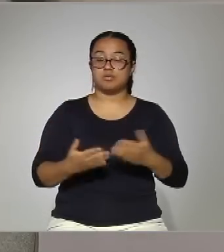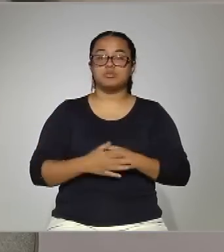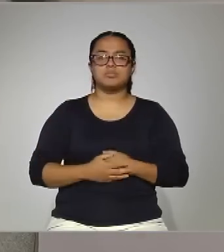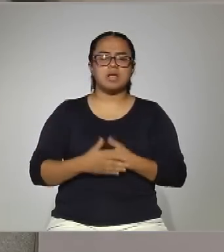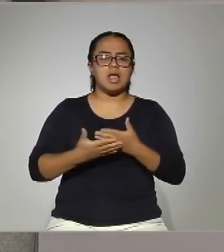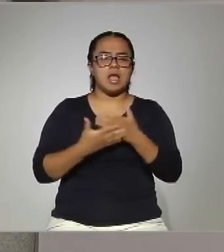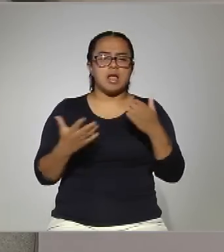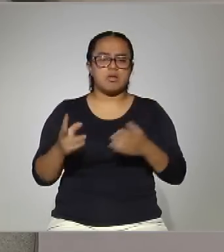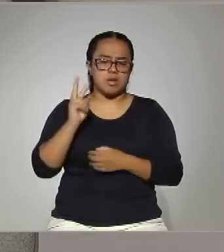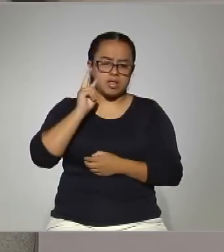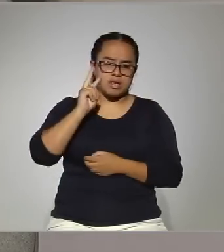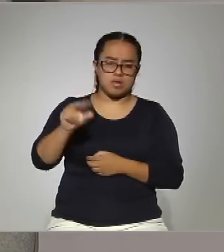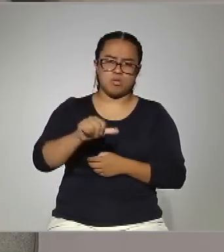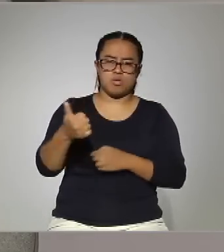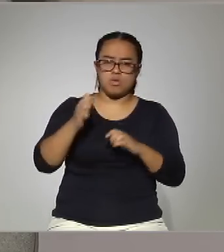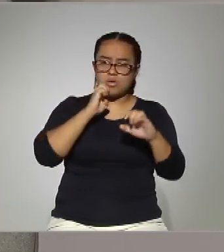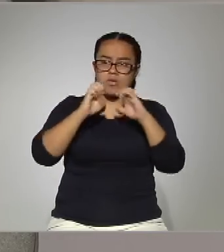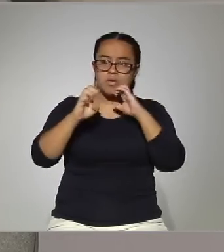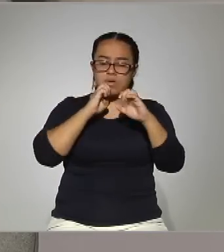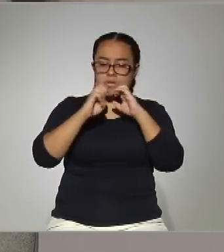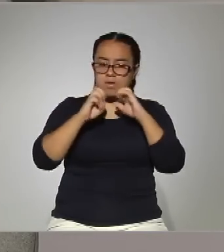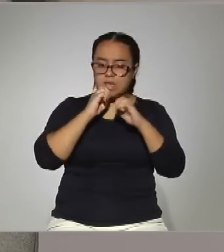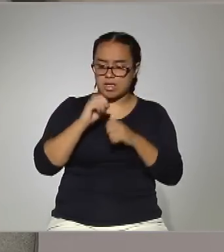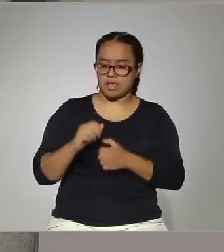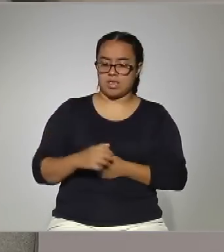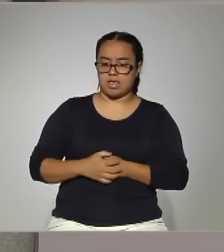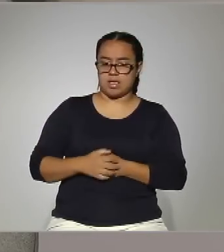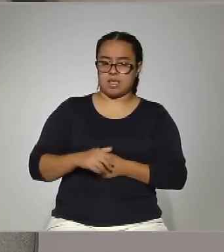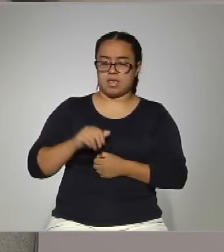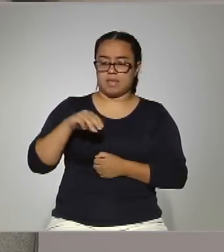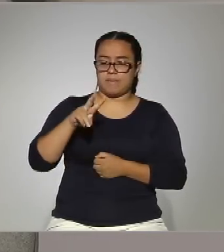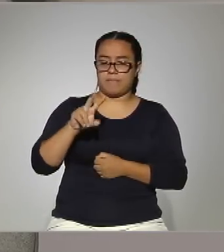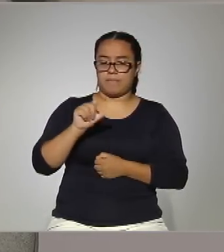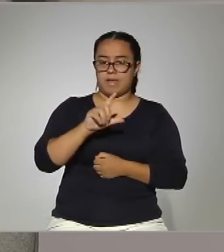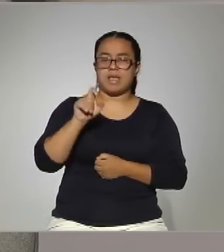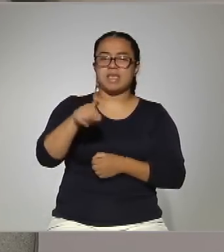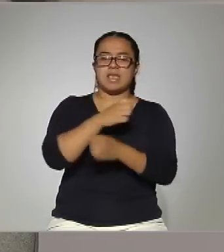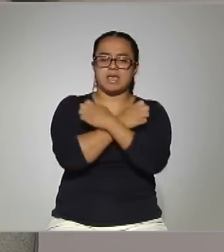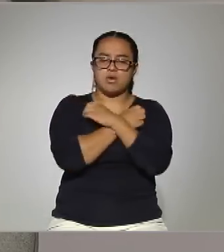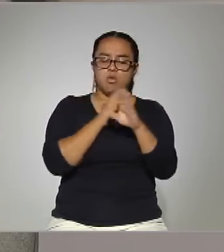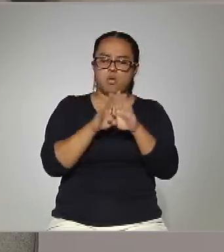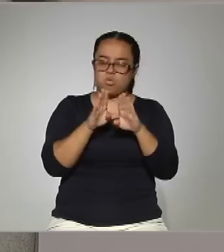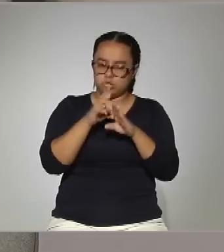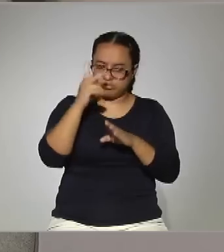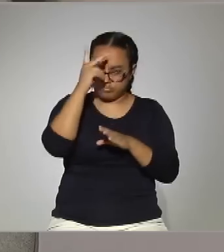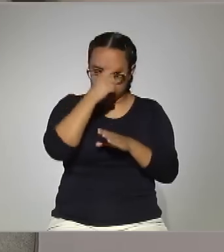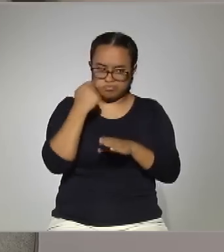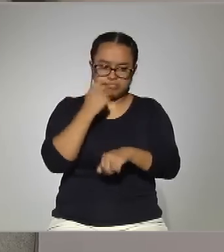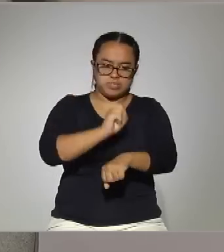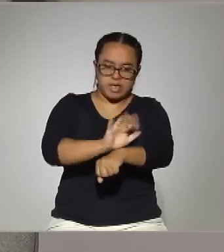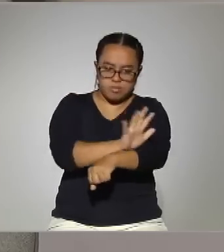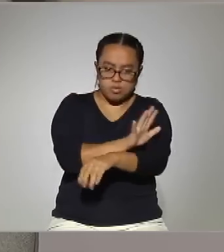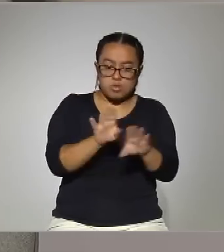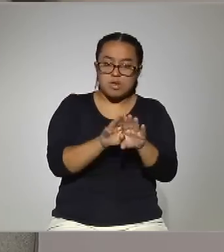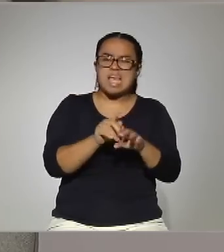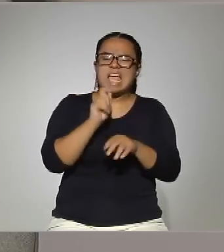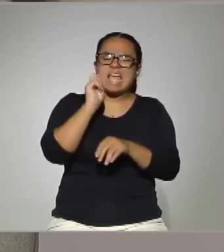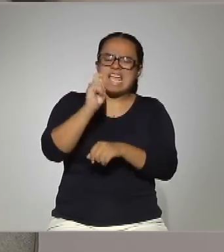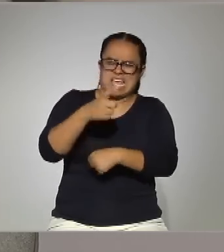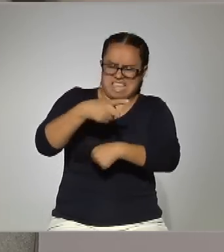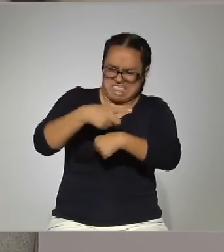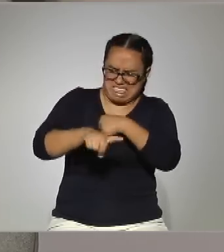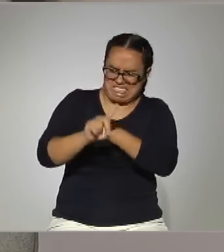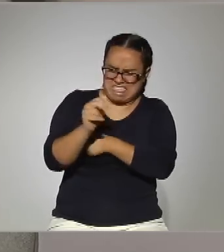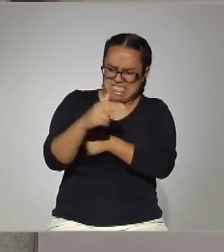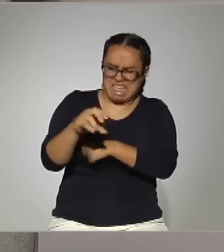me acompañen a ver la siguiente entrevista que hicimos con Amira Valle. Ella es educadora socioemocional y nos dice qué es el daño emocional.